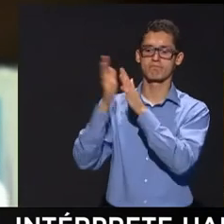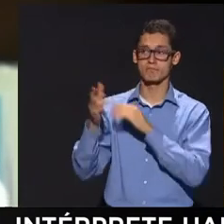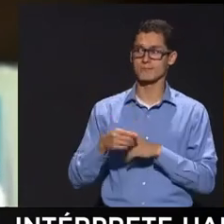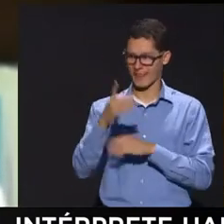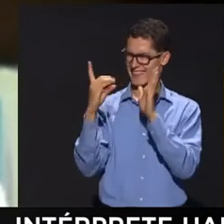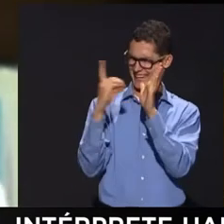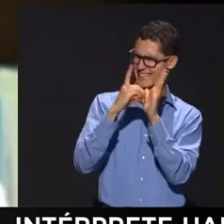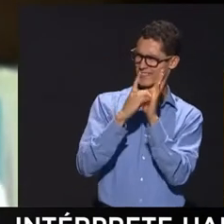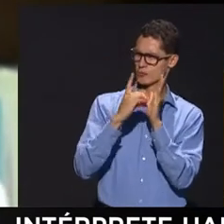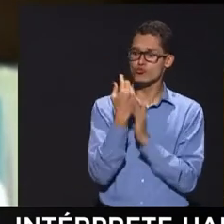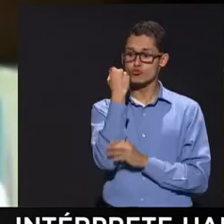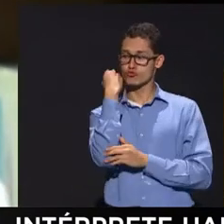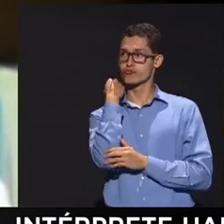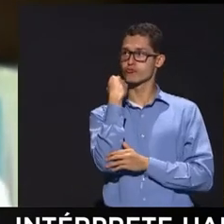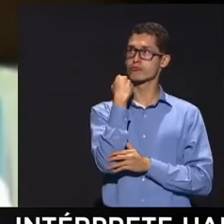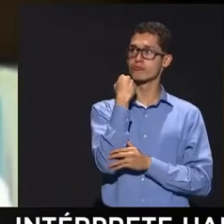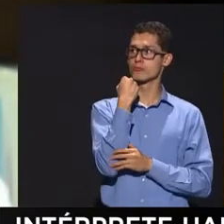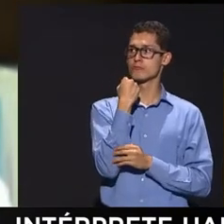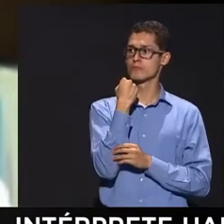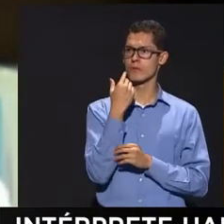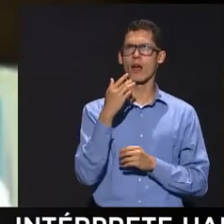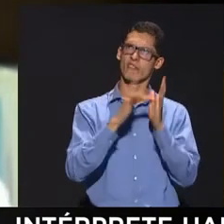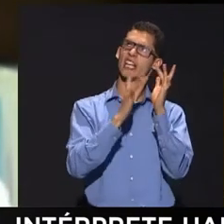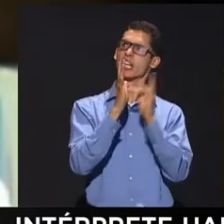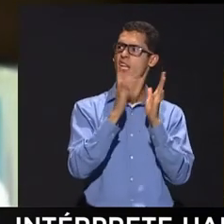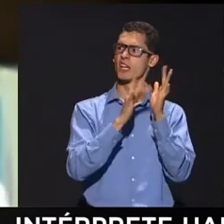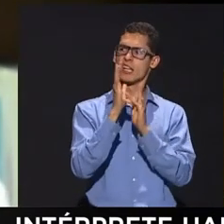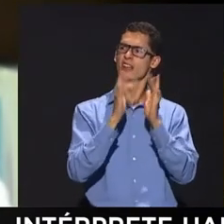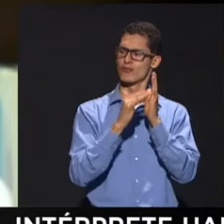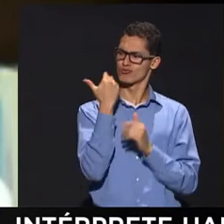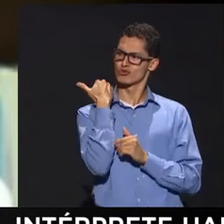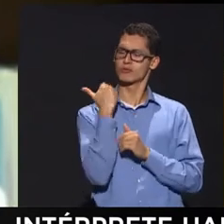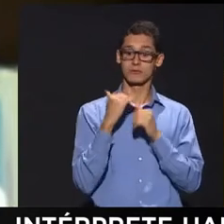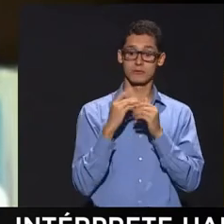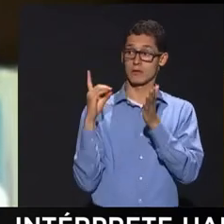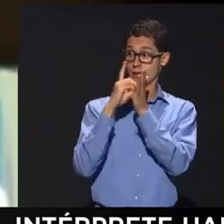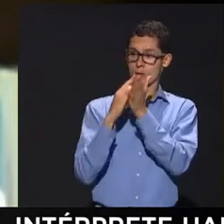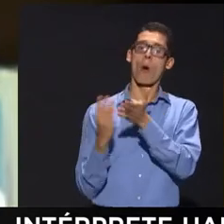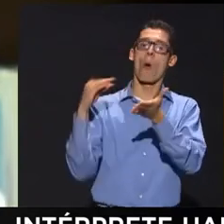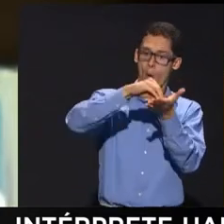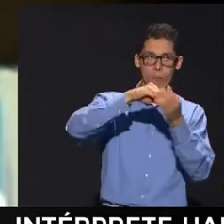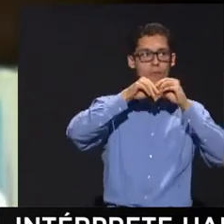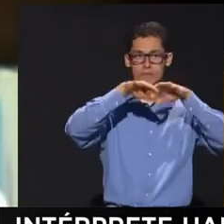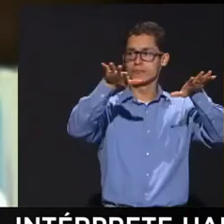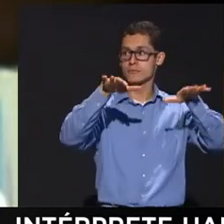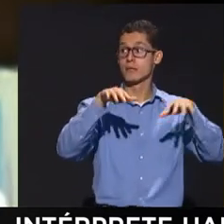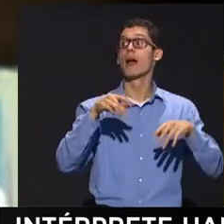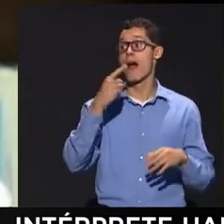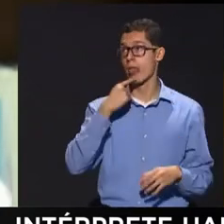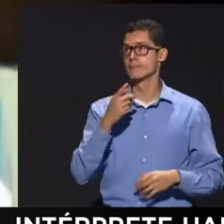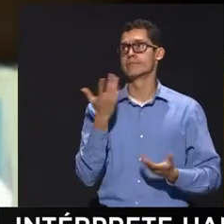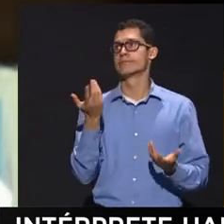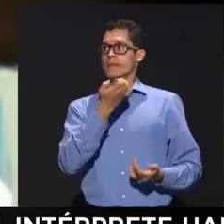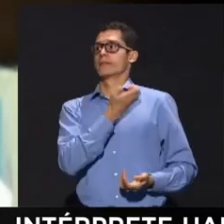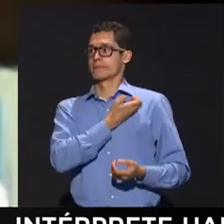Estos decretos que son recientes, de por allá de tal vez de abril, creo que son, habilitan a las administraciones municipales